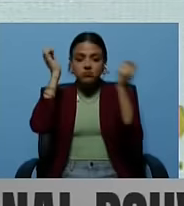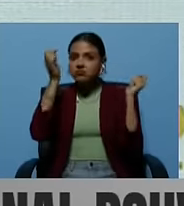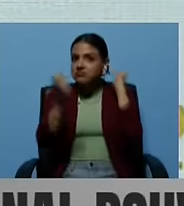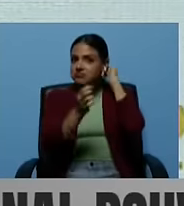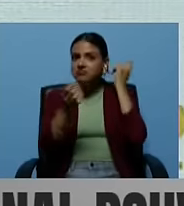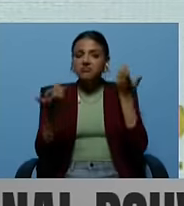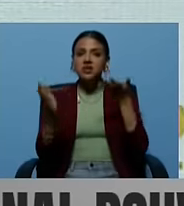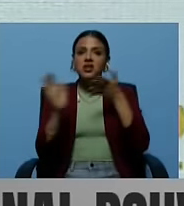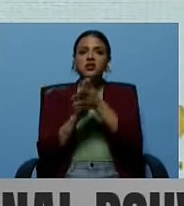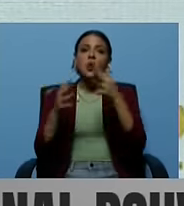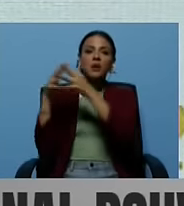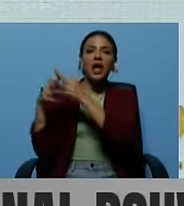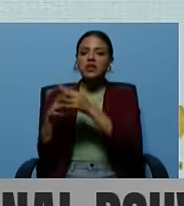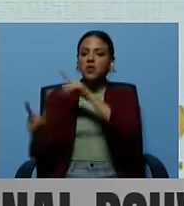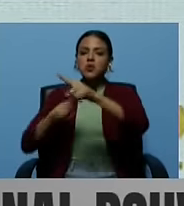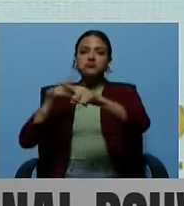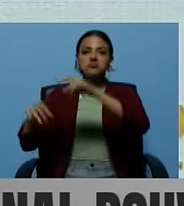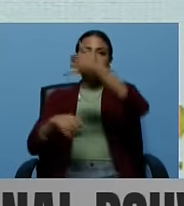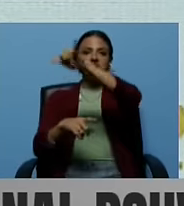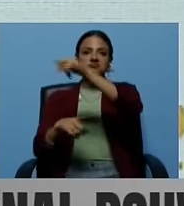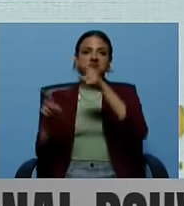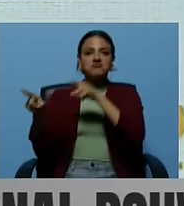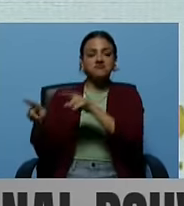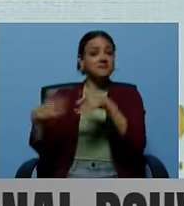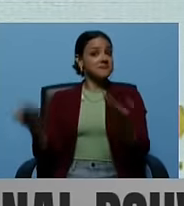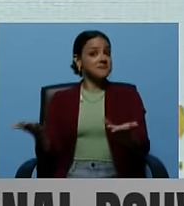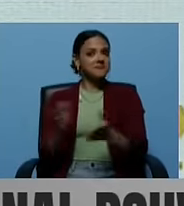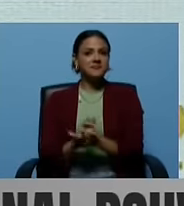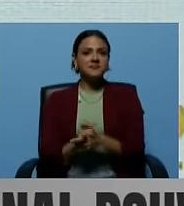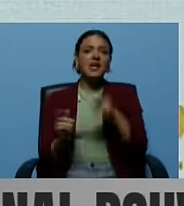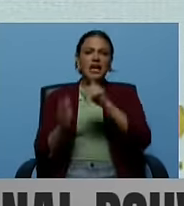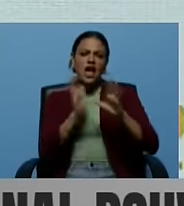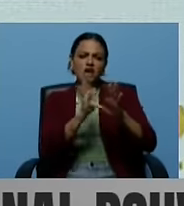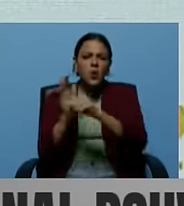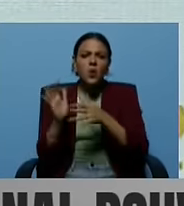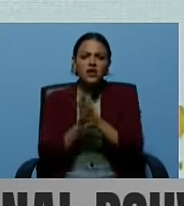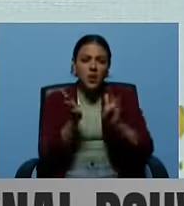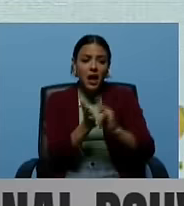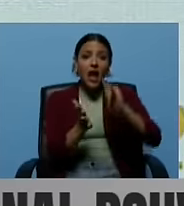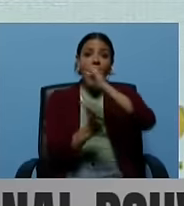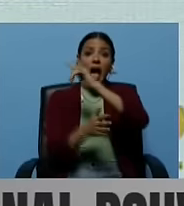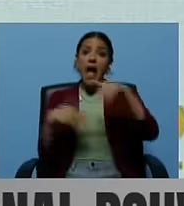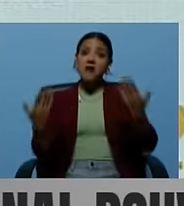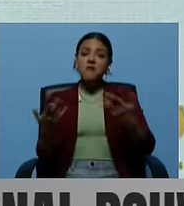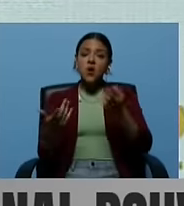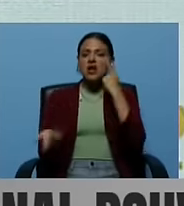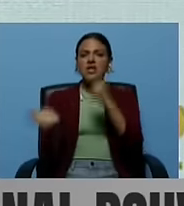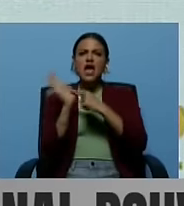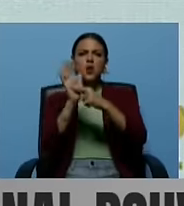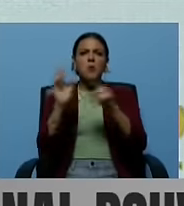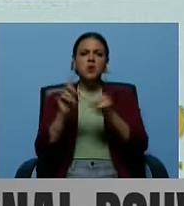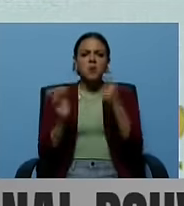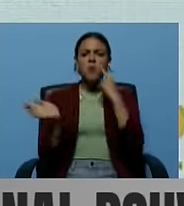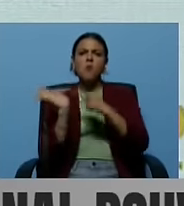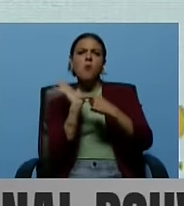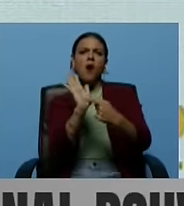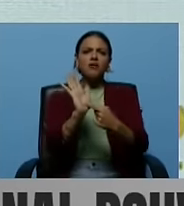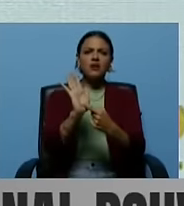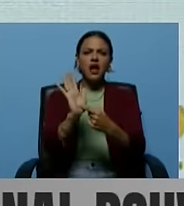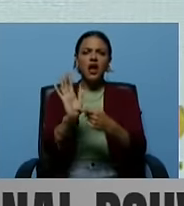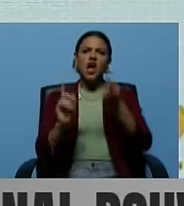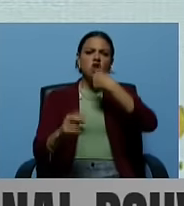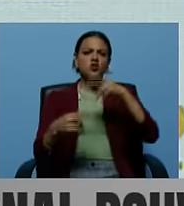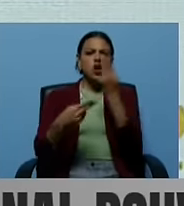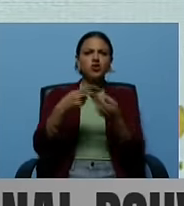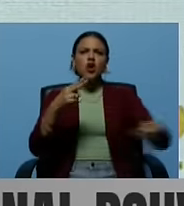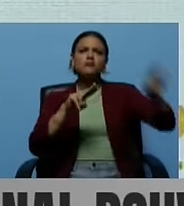con el imperialismo dándole órdenes. Que nos roben un avión, entonces llegan y ponen en los titulares. Expropiado,